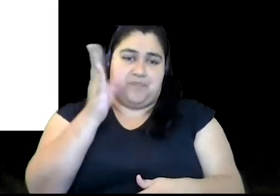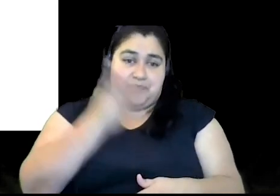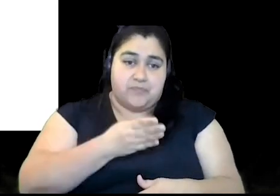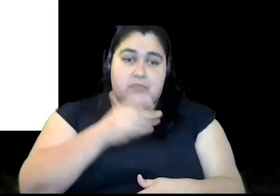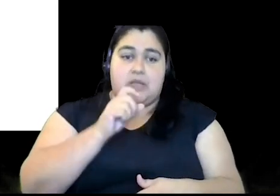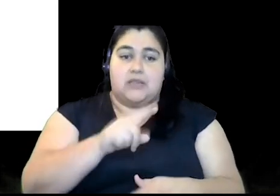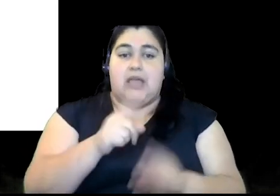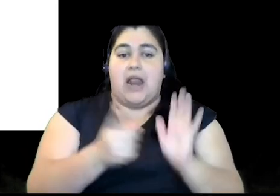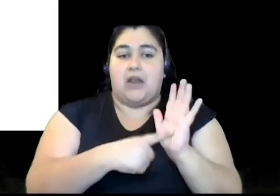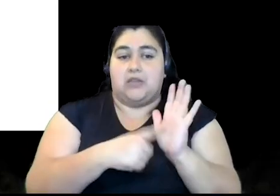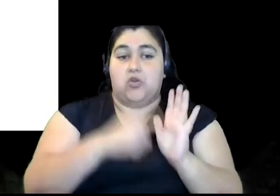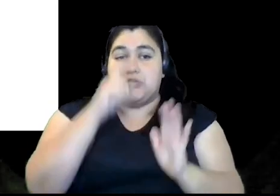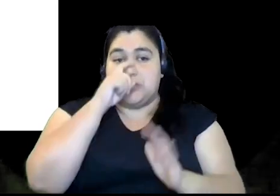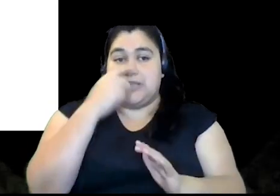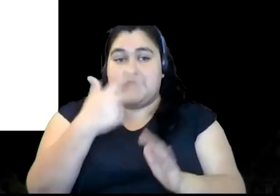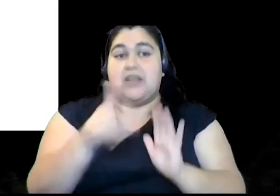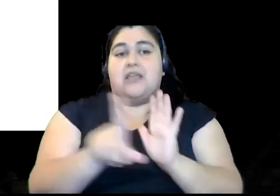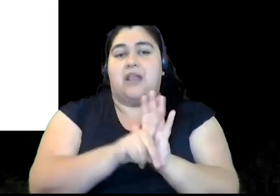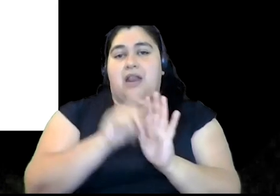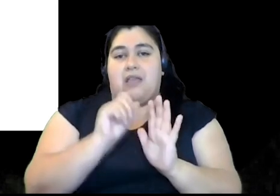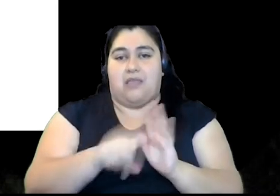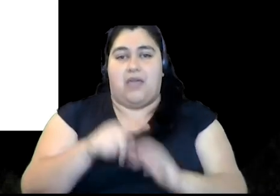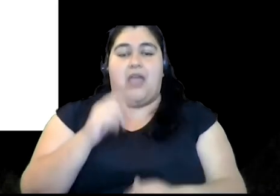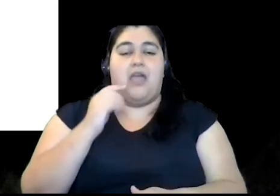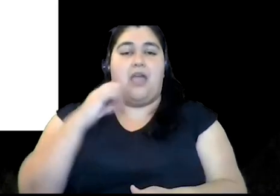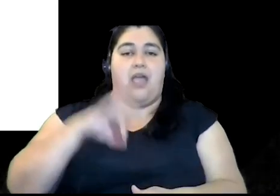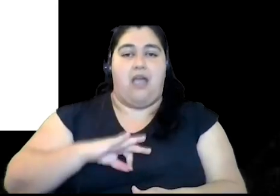artículo 73 de la Ley de Ganancias.